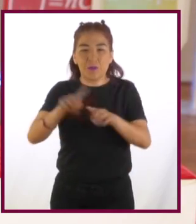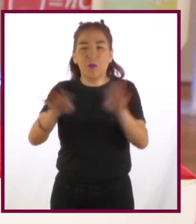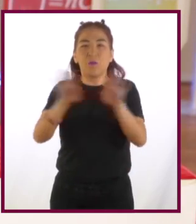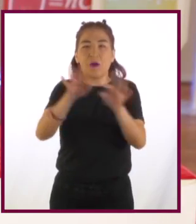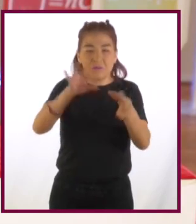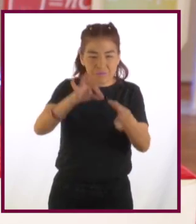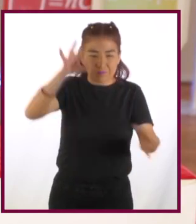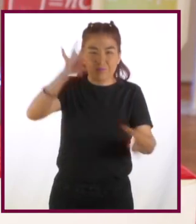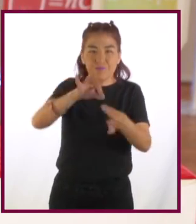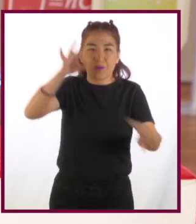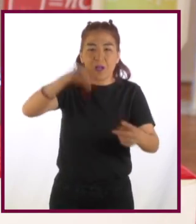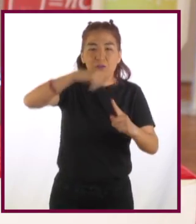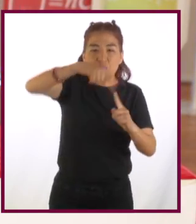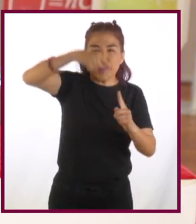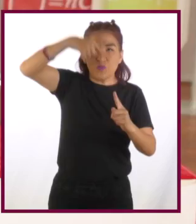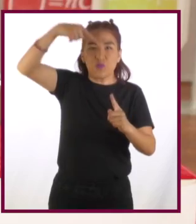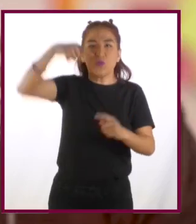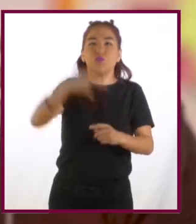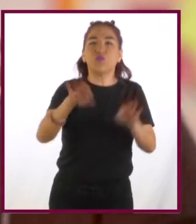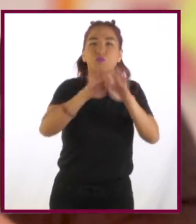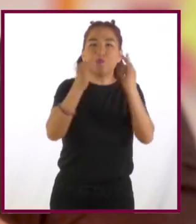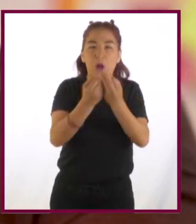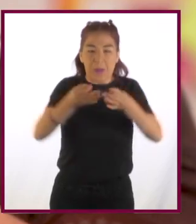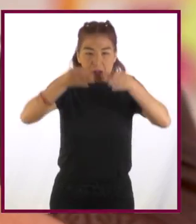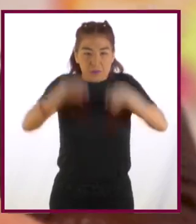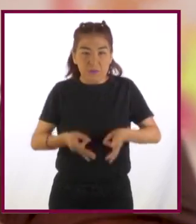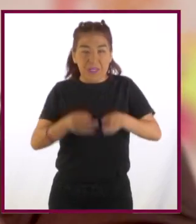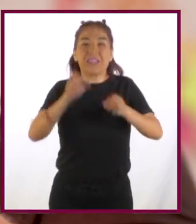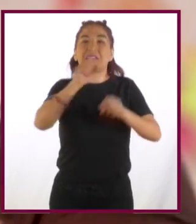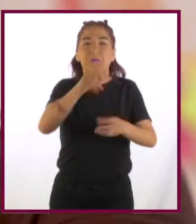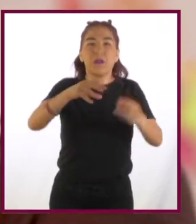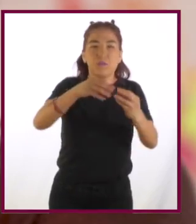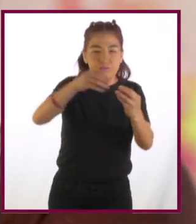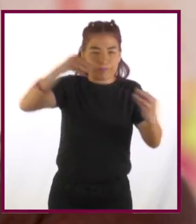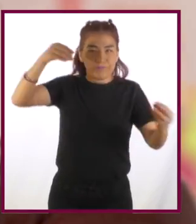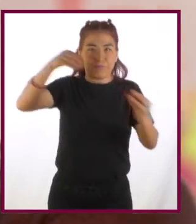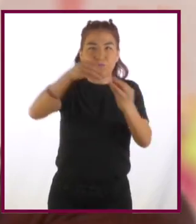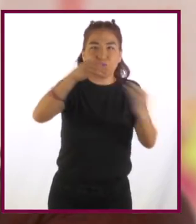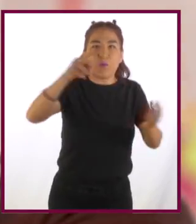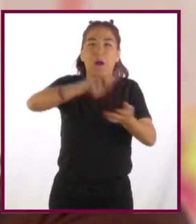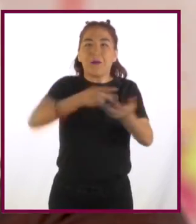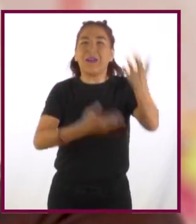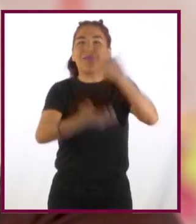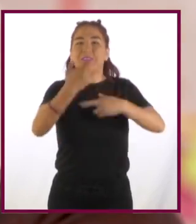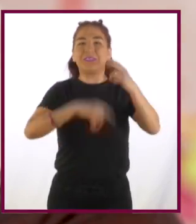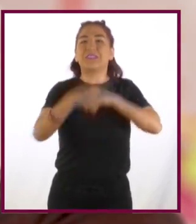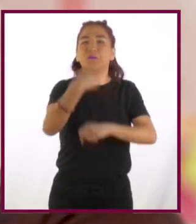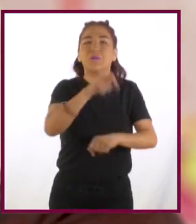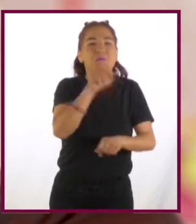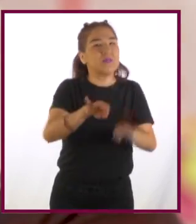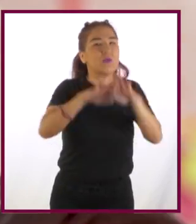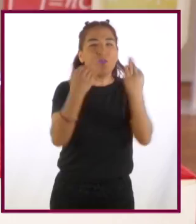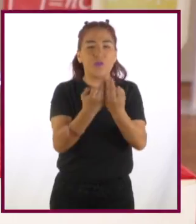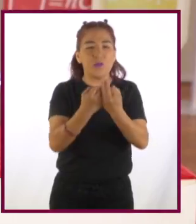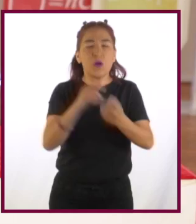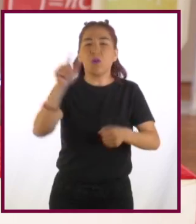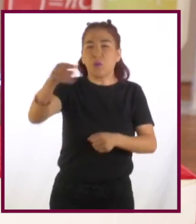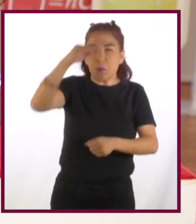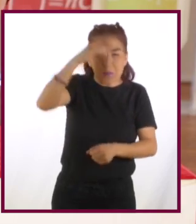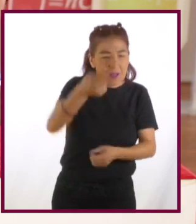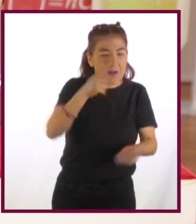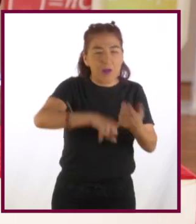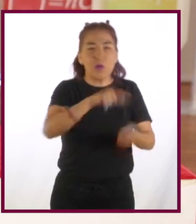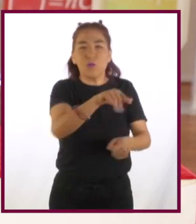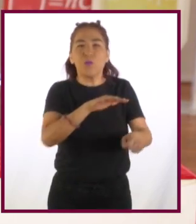la diferencia en el estiramiento del resorte de acuerdo a su tamaño original y el esfuerzo de este por volver a su forma.